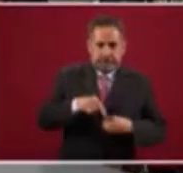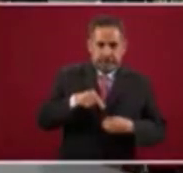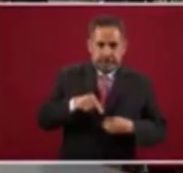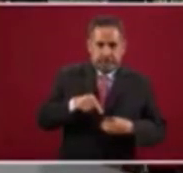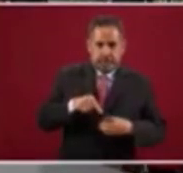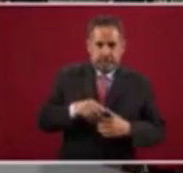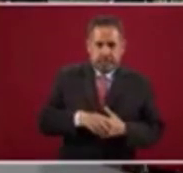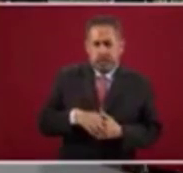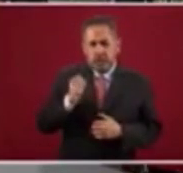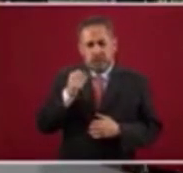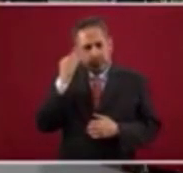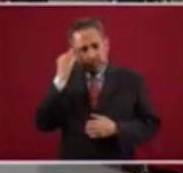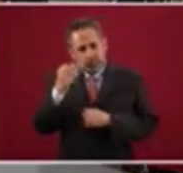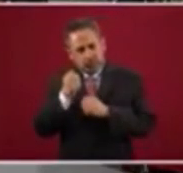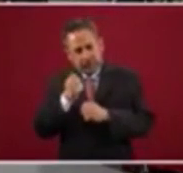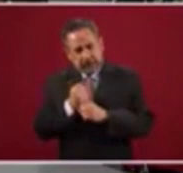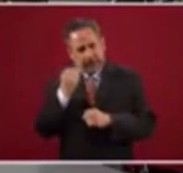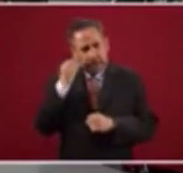no mucho tiempo